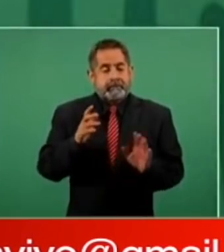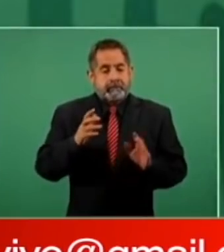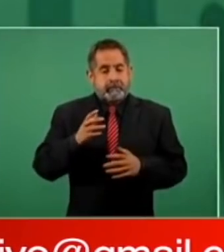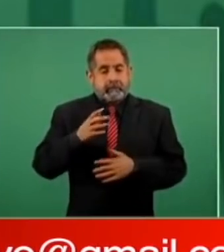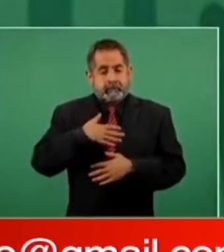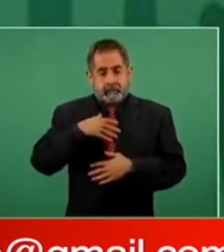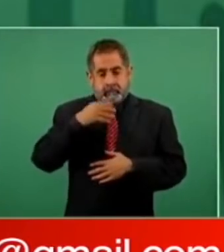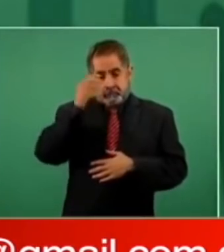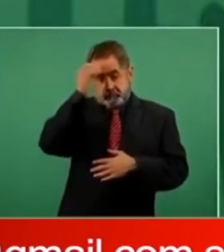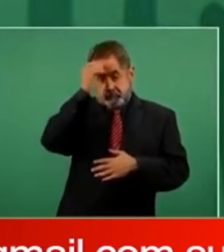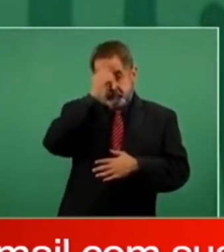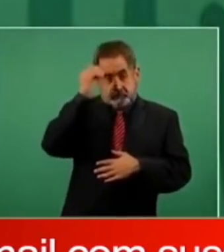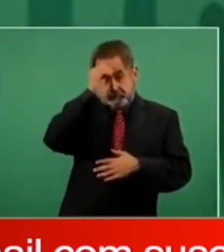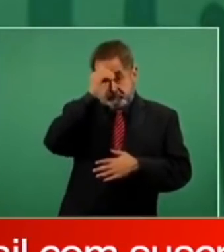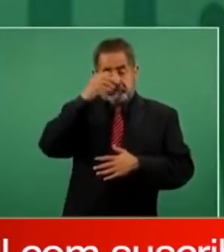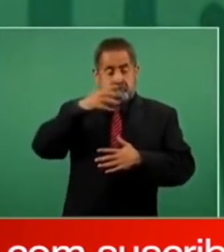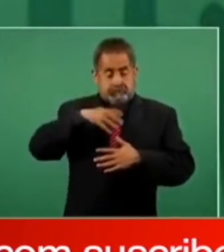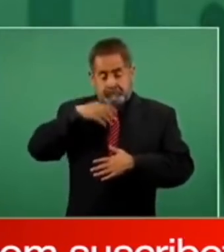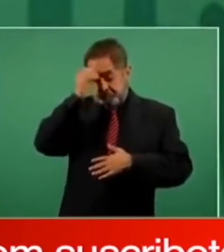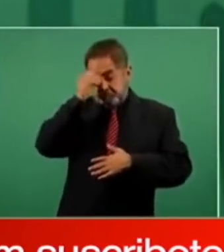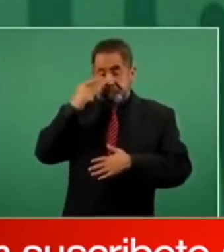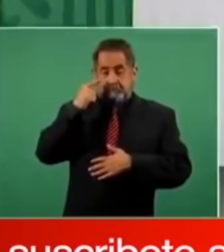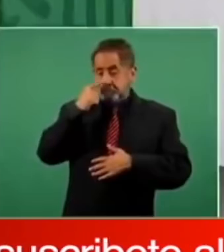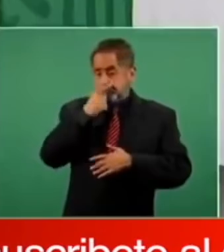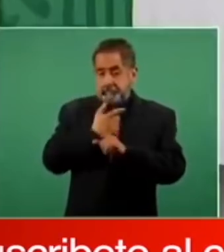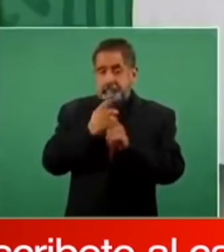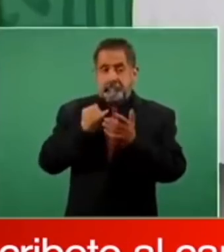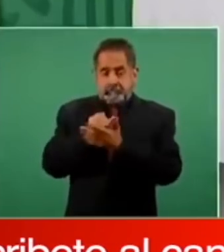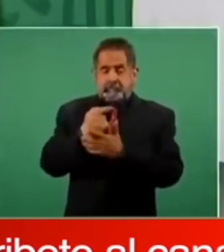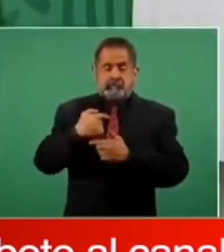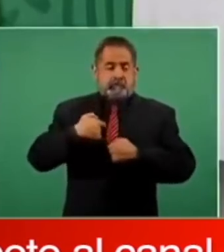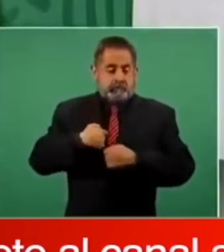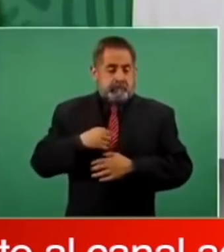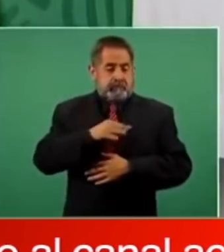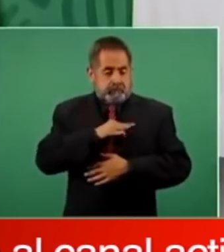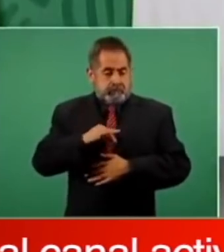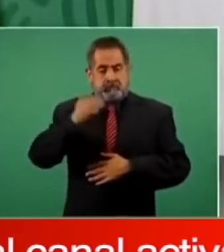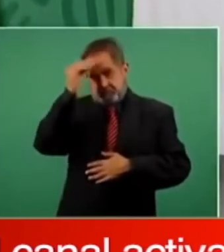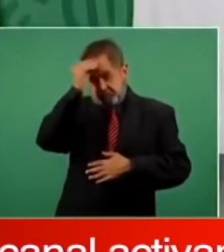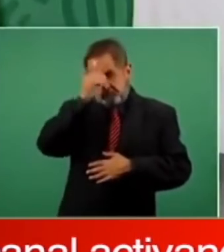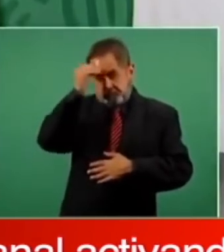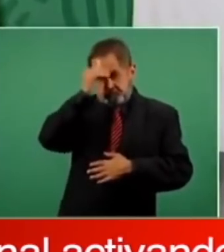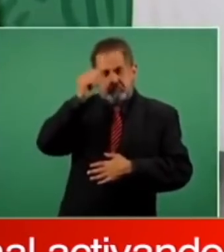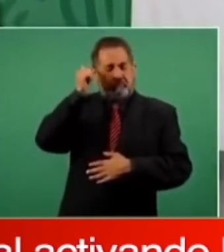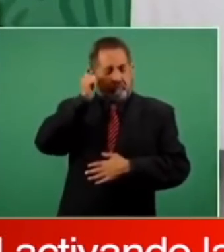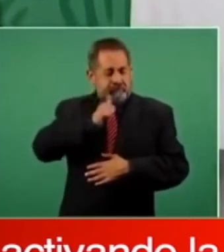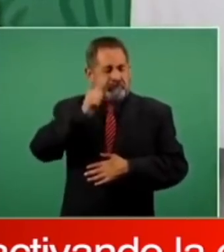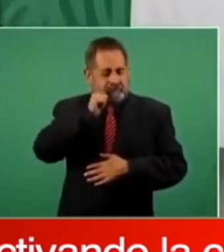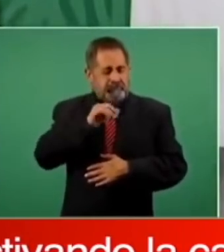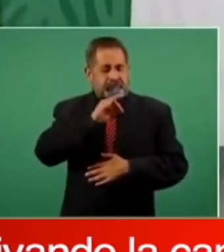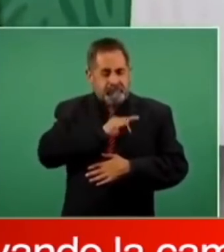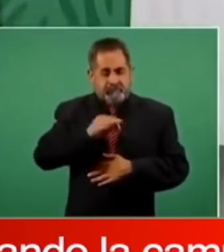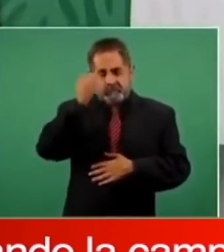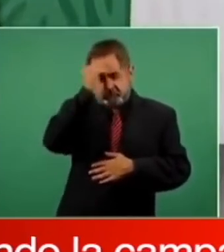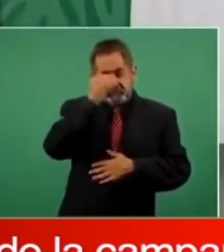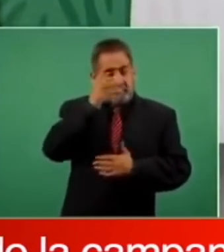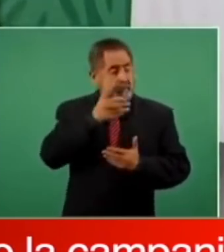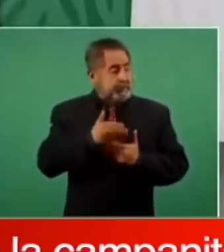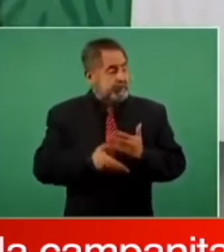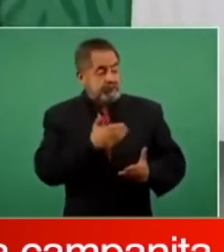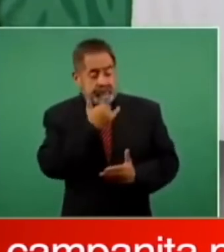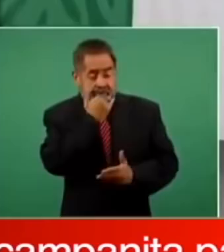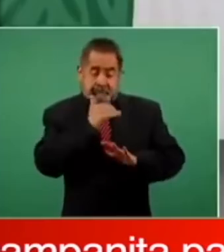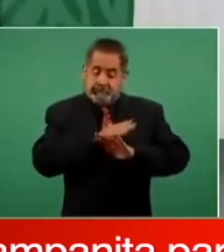opinando, porque se trata de la democracia, y sobre eso sí voy a opinar siempre, me ofrezco